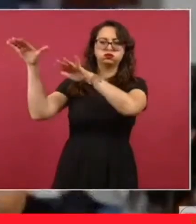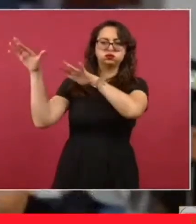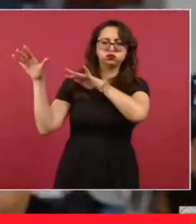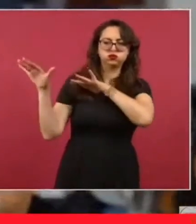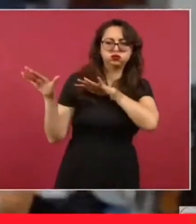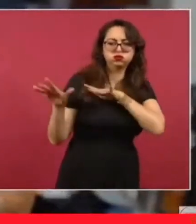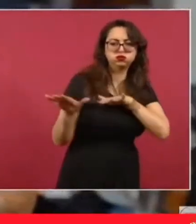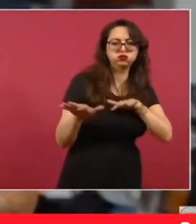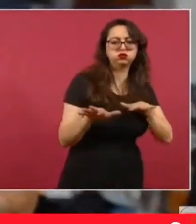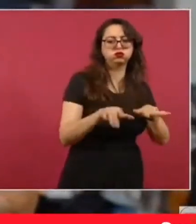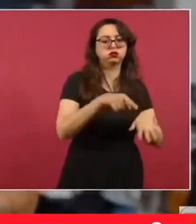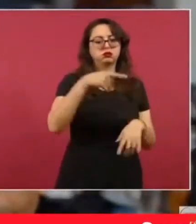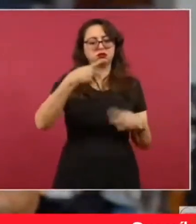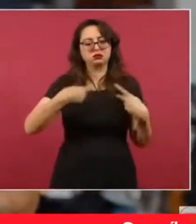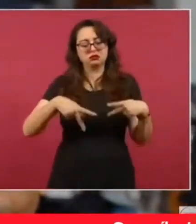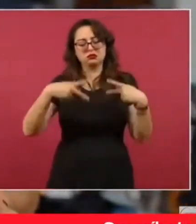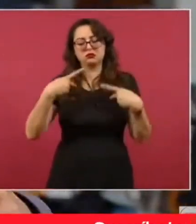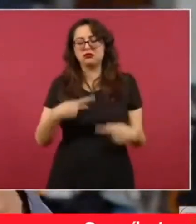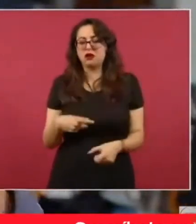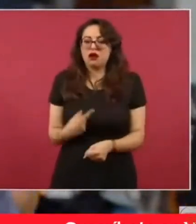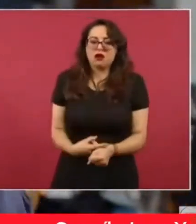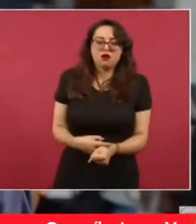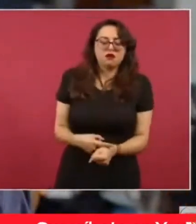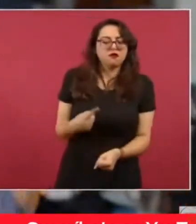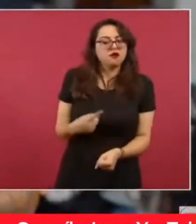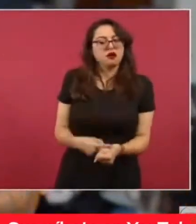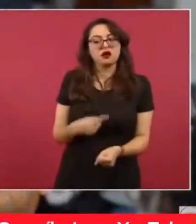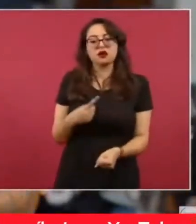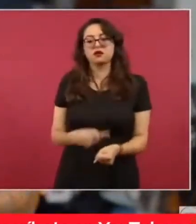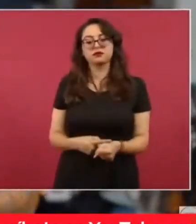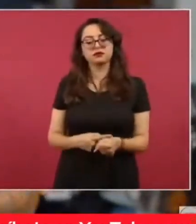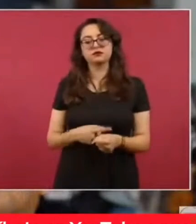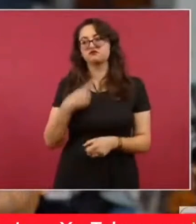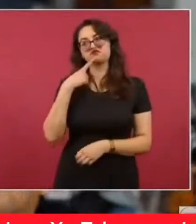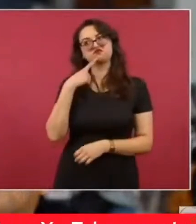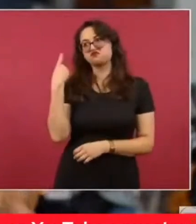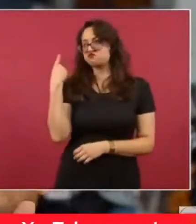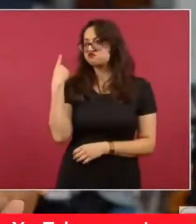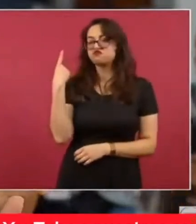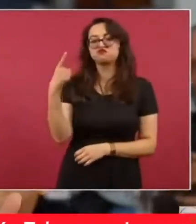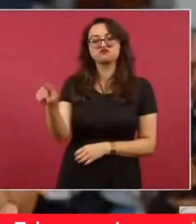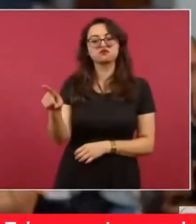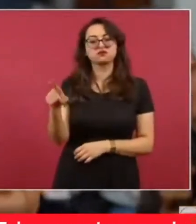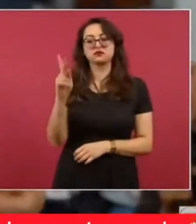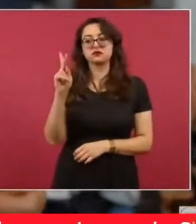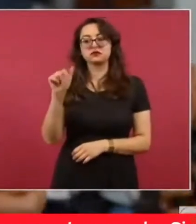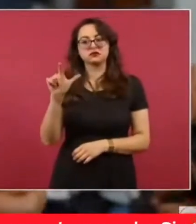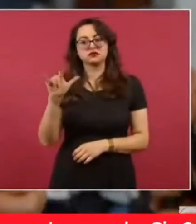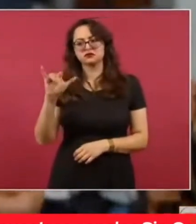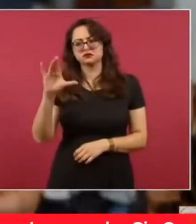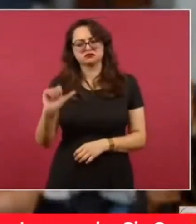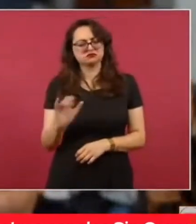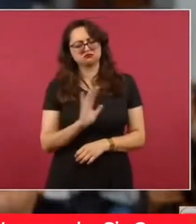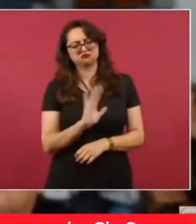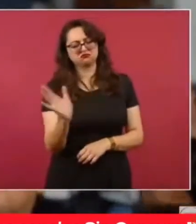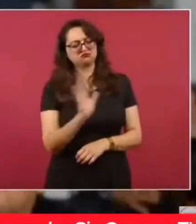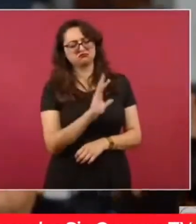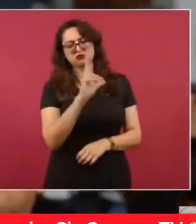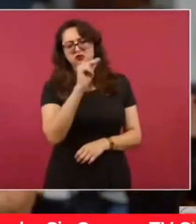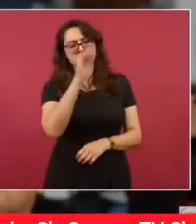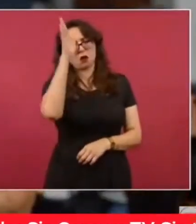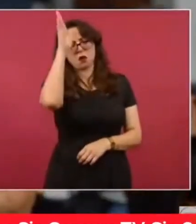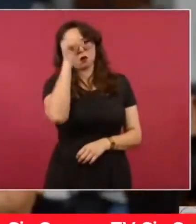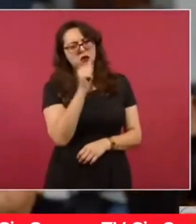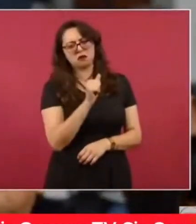esto sea cierto primero Pues esta denuncia esta demanda no la admitieron metió en un recurso